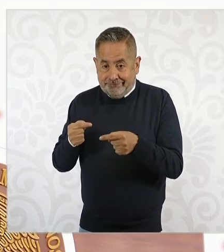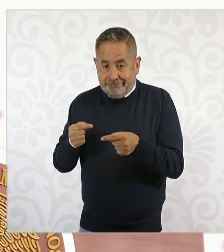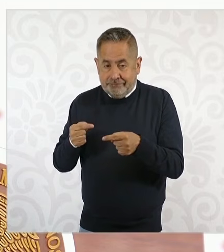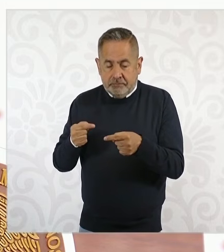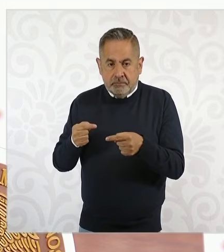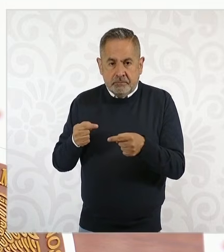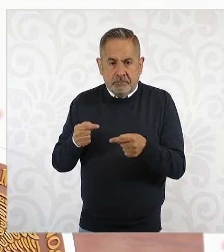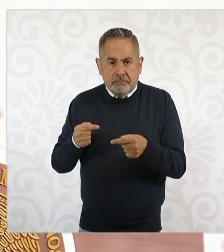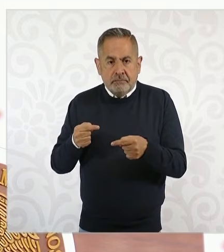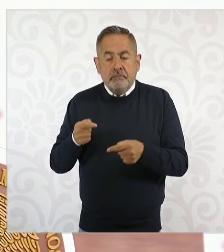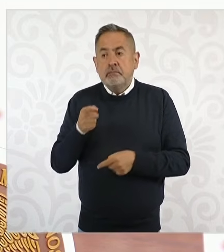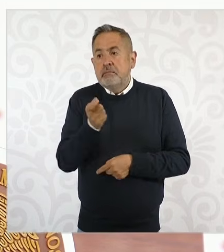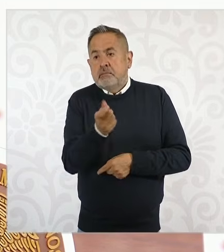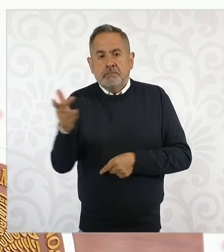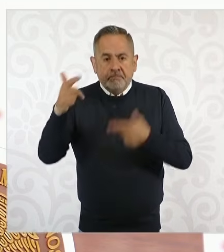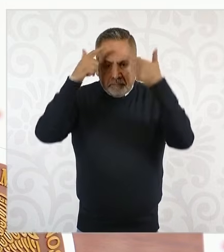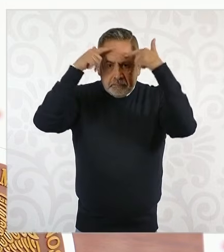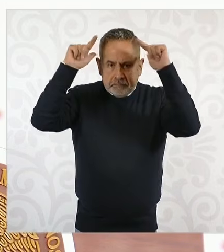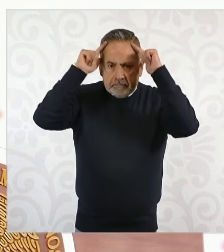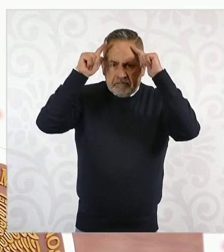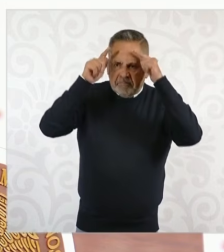fueron heridos varios marinos